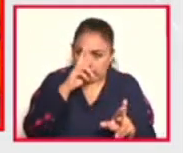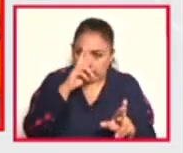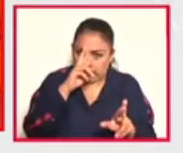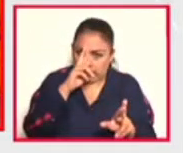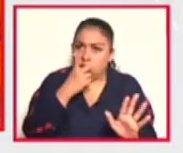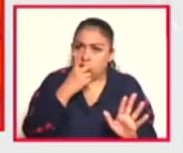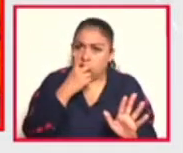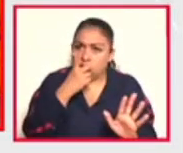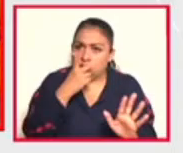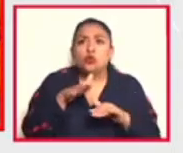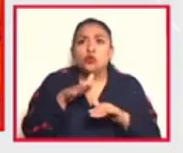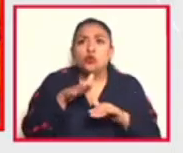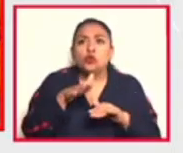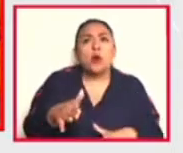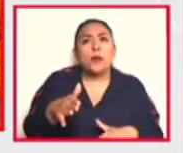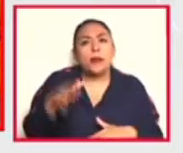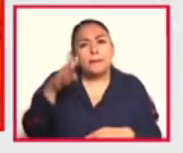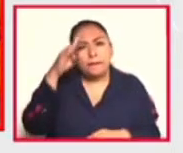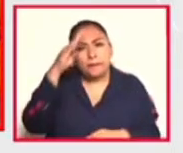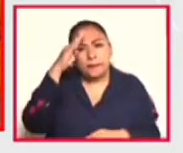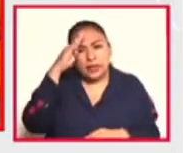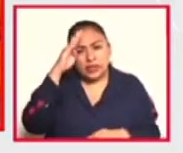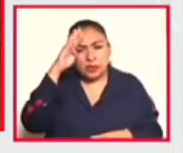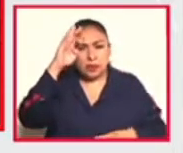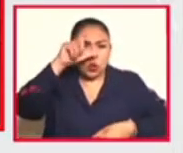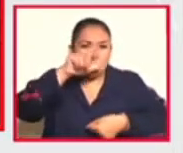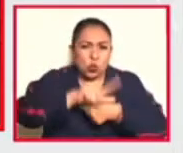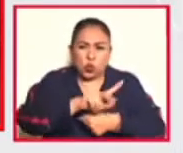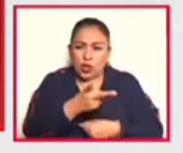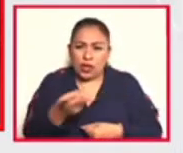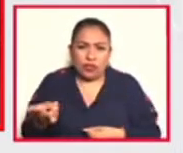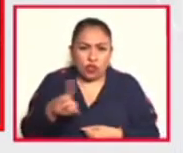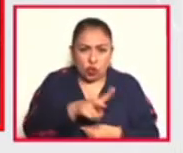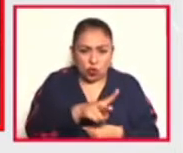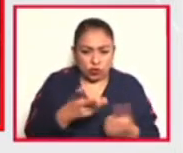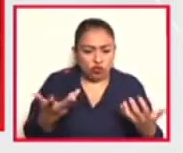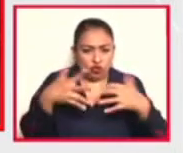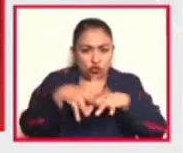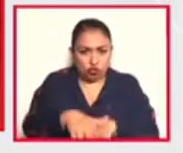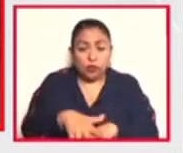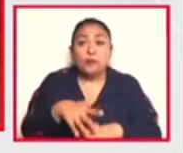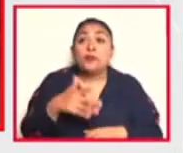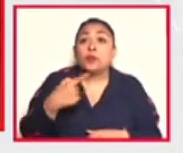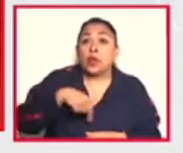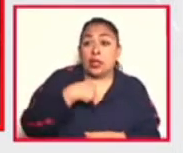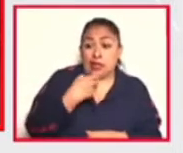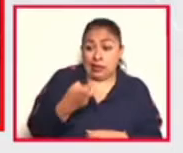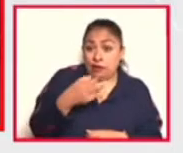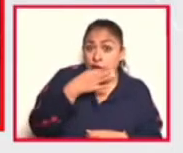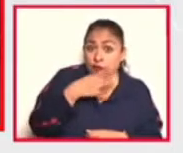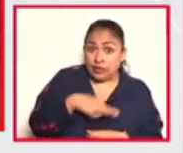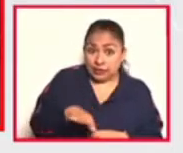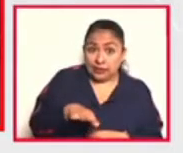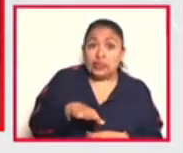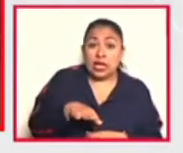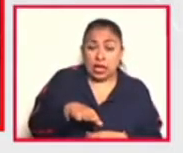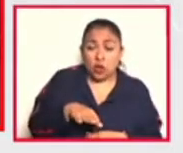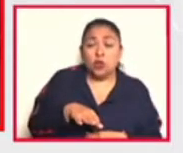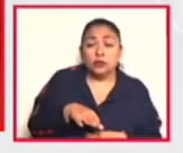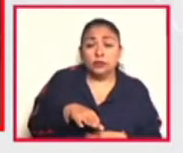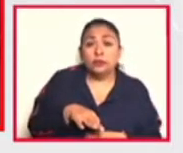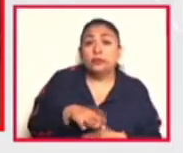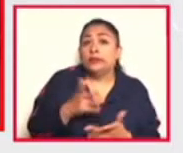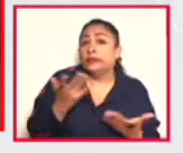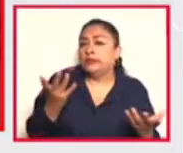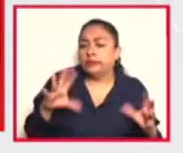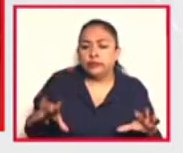entre dos culturas. Para nosotros esta celebración es un conjunto de elementos, tanto lo que